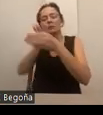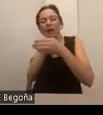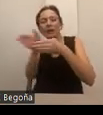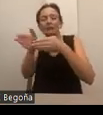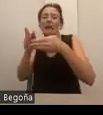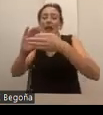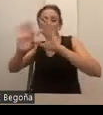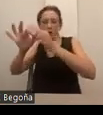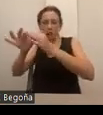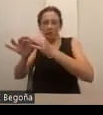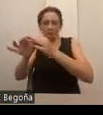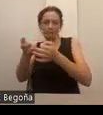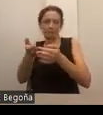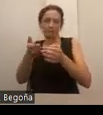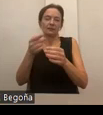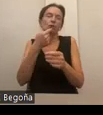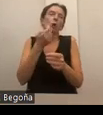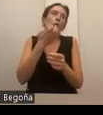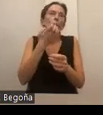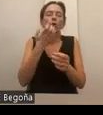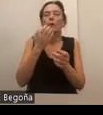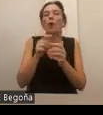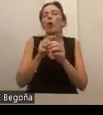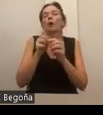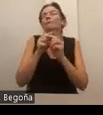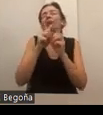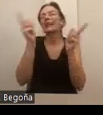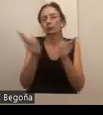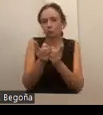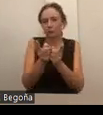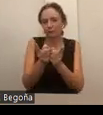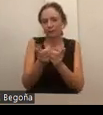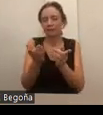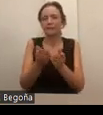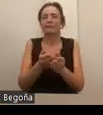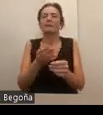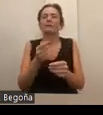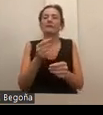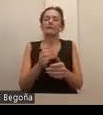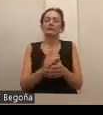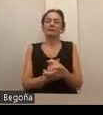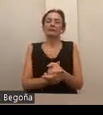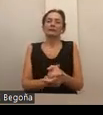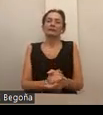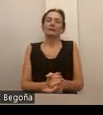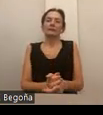resumido, evidentemente muy resumido y grosso modo cómo es en realidad la diabetes.